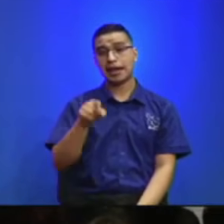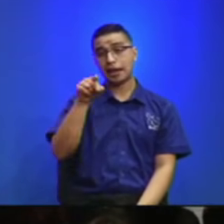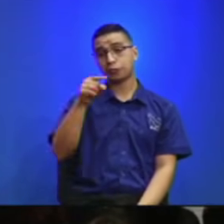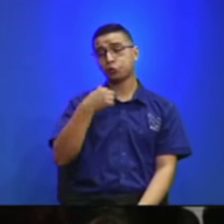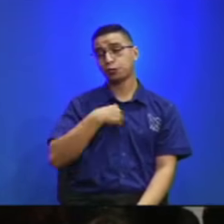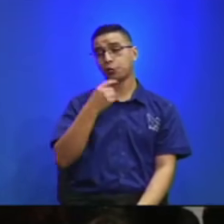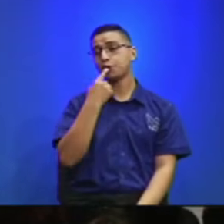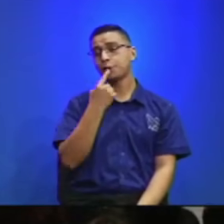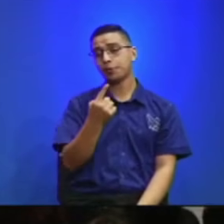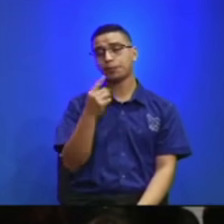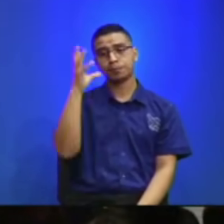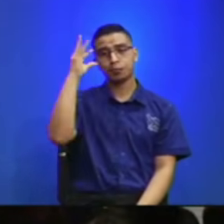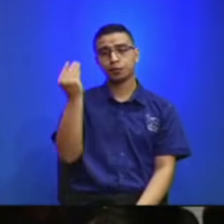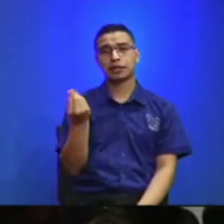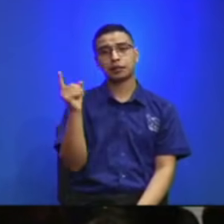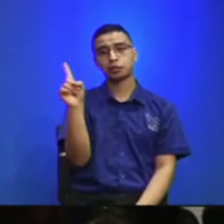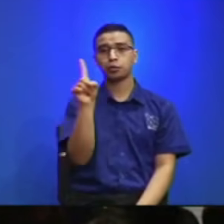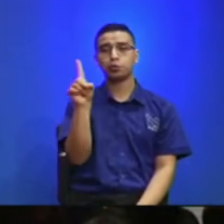distanciamiento